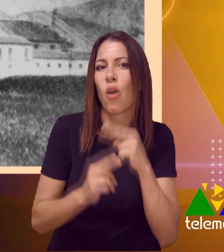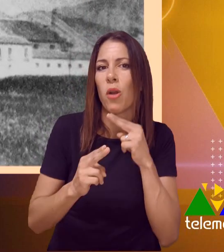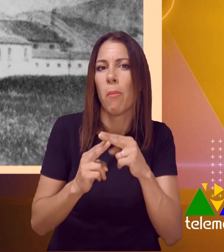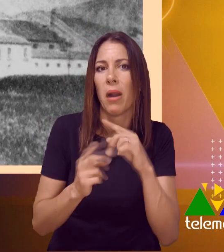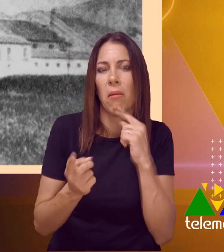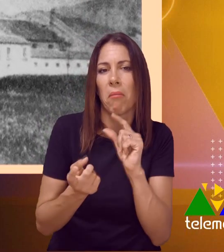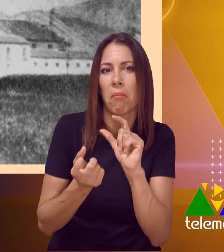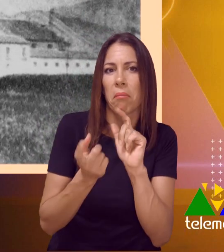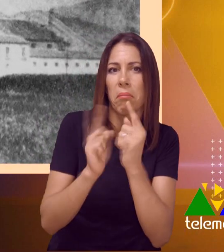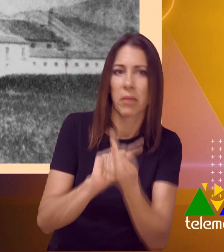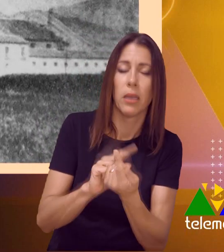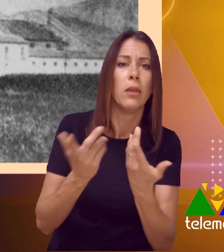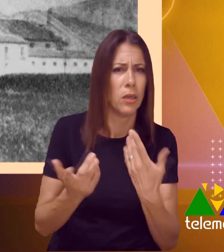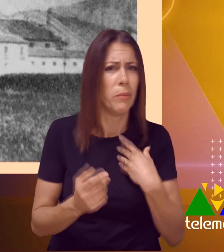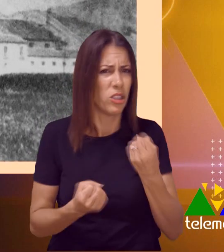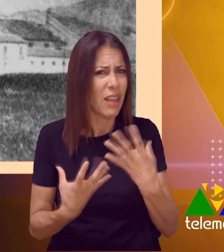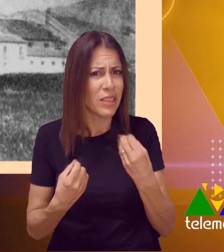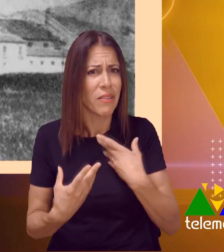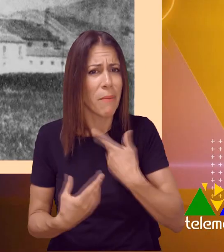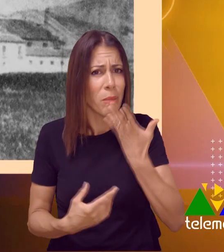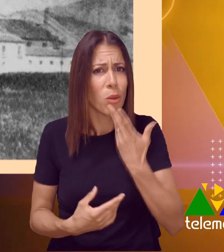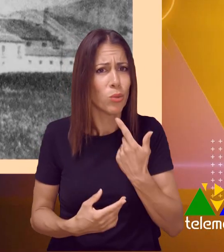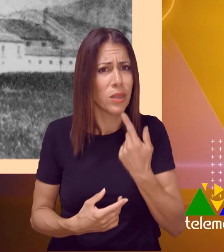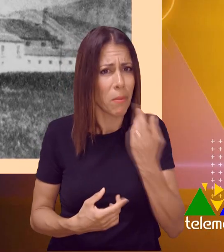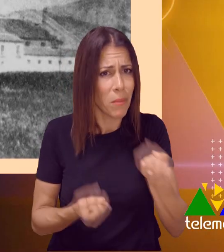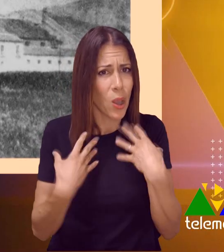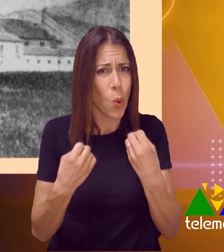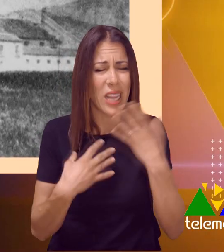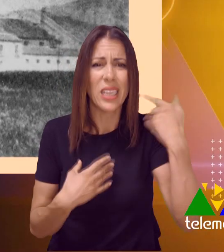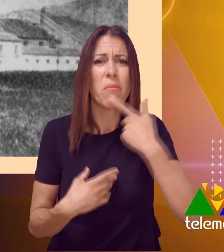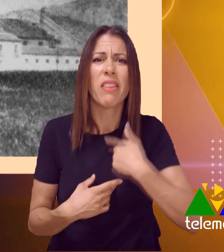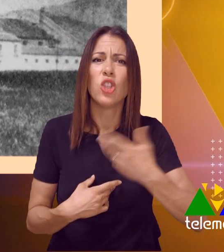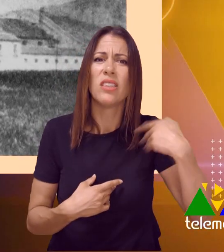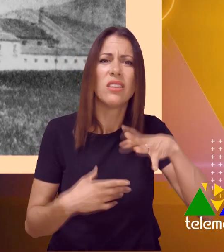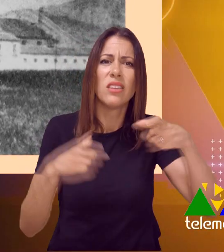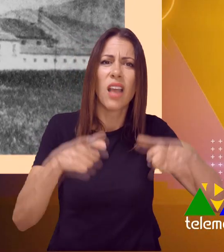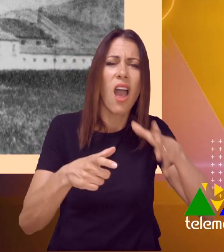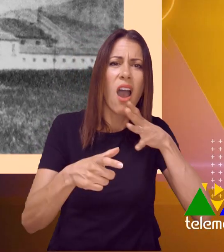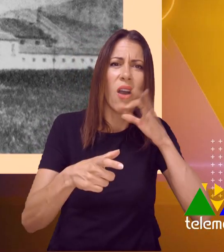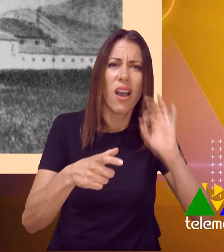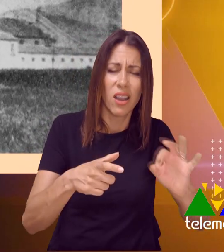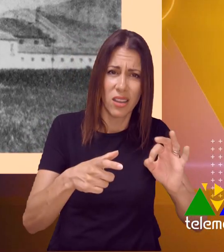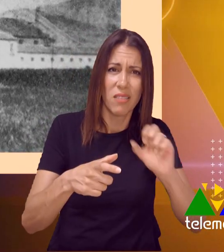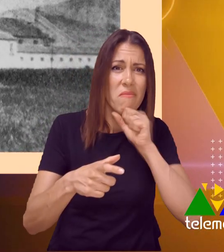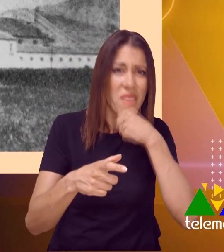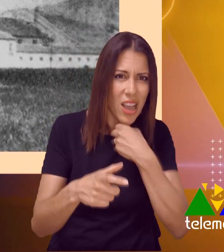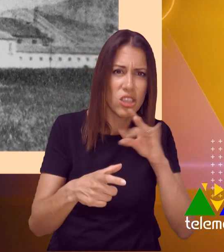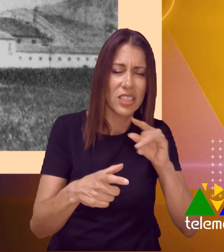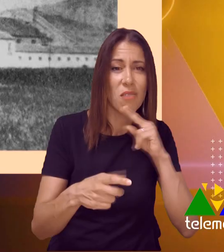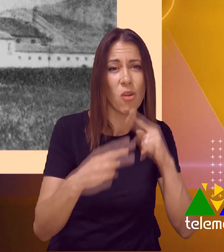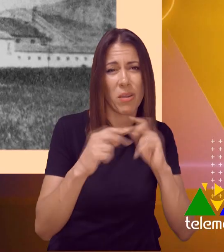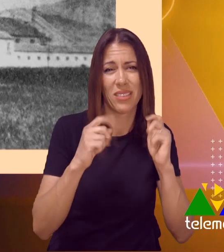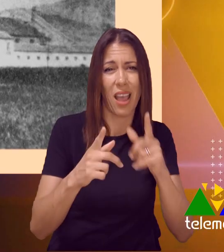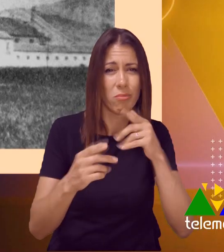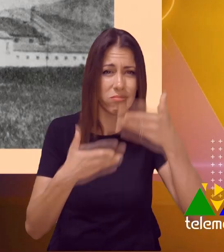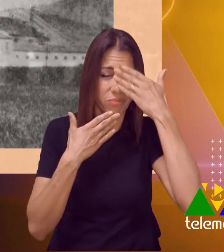también está bien eso de escarbar los nombres antiguos, como me ha gustado a mí el nombre de la acequia vieja, ¿era? La acequia vieja de Motaijaní. Motaijaní, eso me lo olvidado.